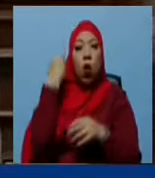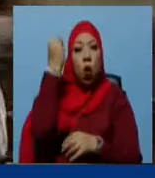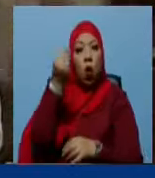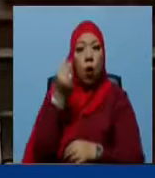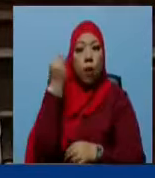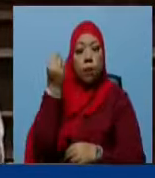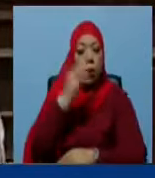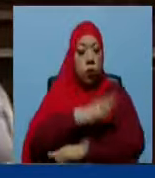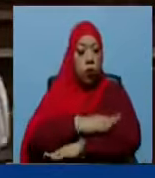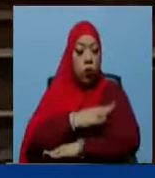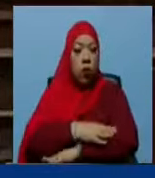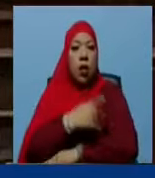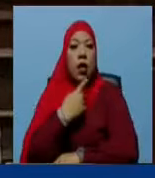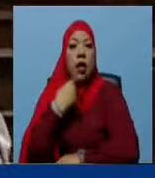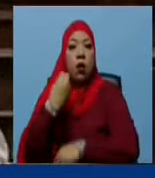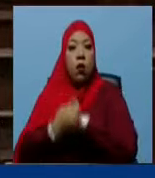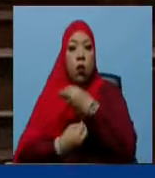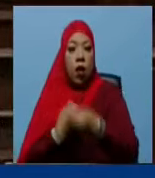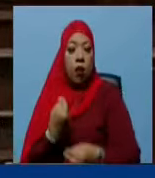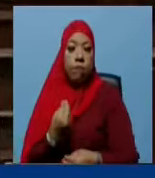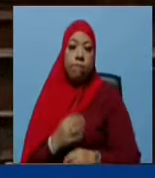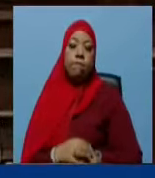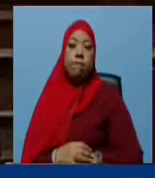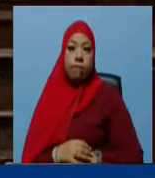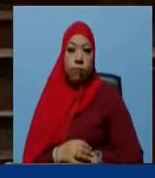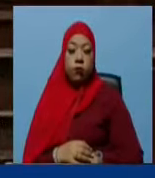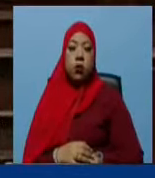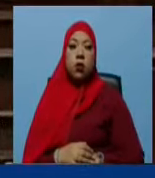piensas, dices y haces.